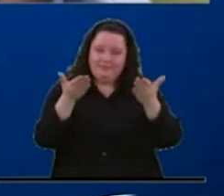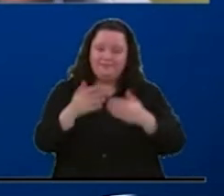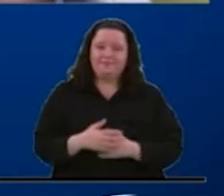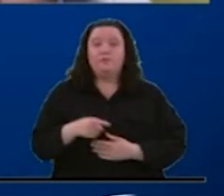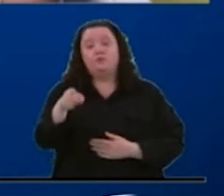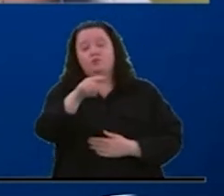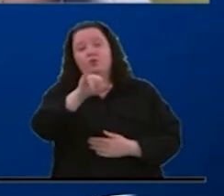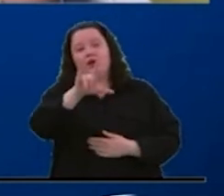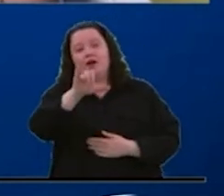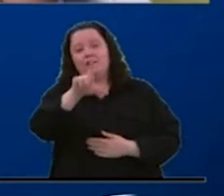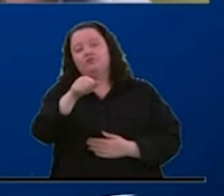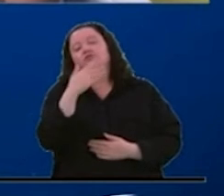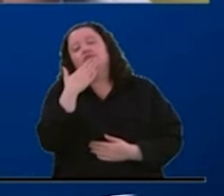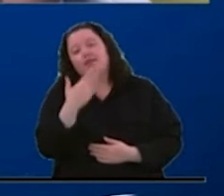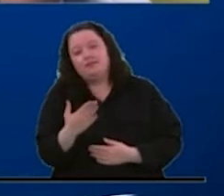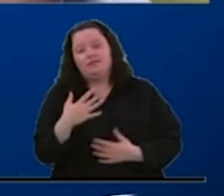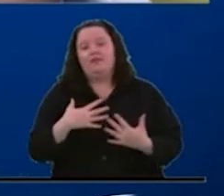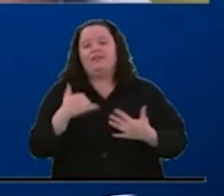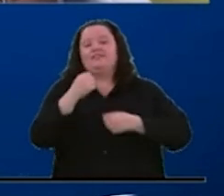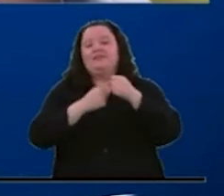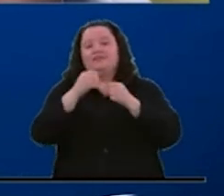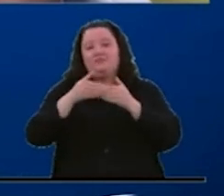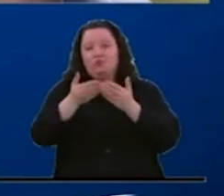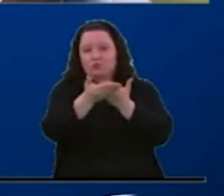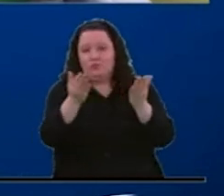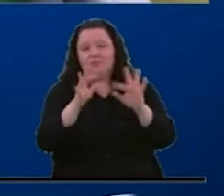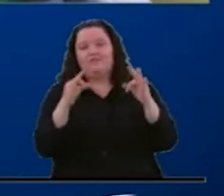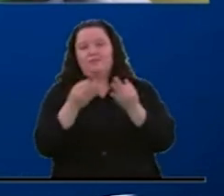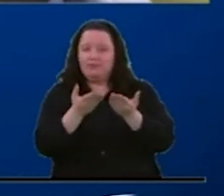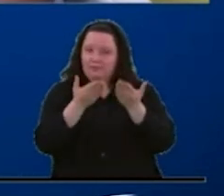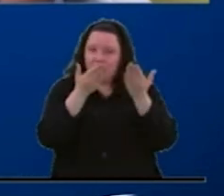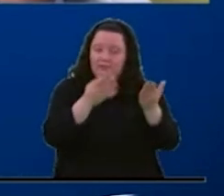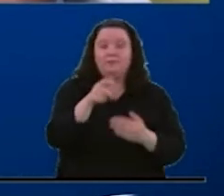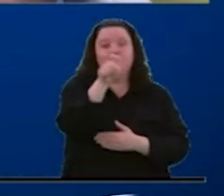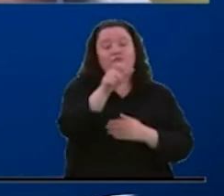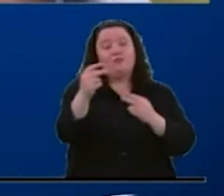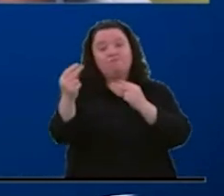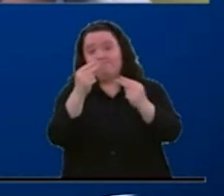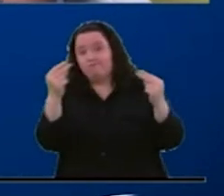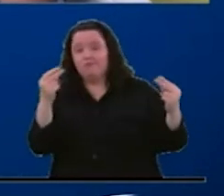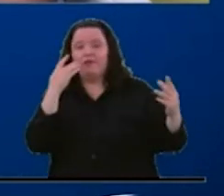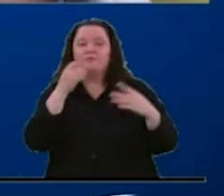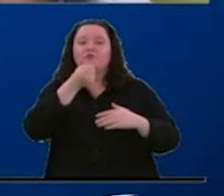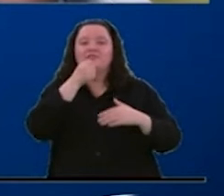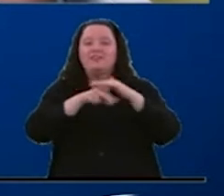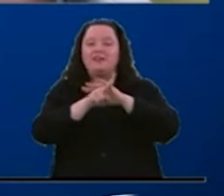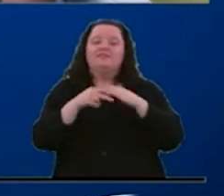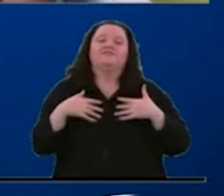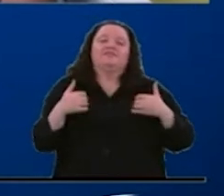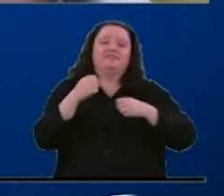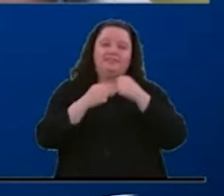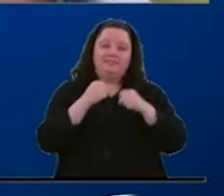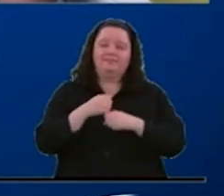Muchas gracias a usted Juan Carlos y feliz año para usted y toda su familia, para toda la gente de Noticias